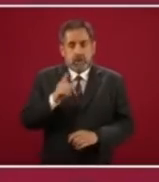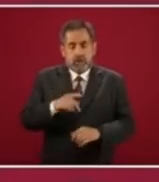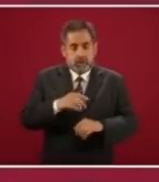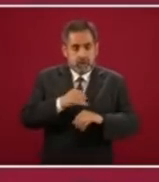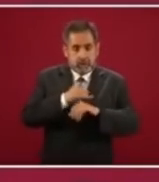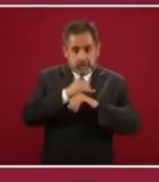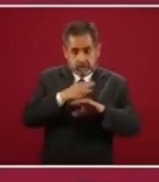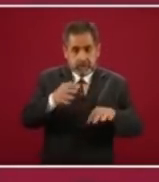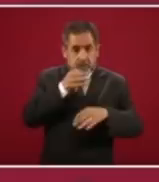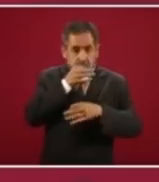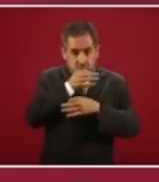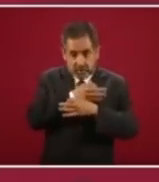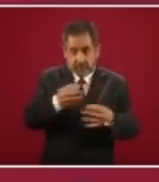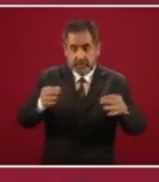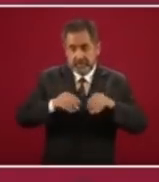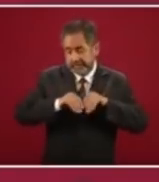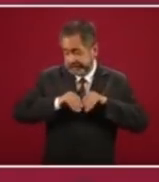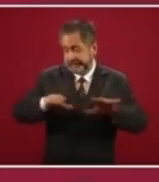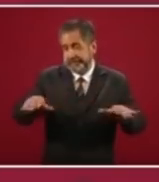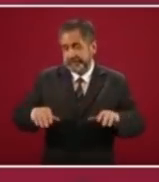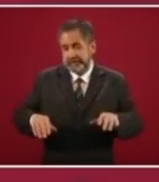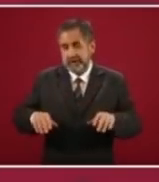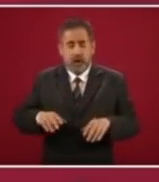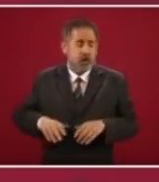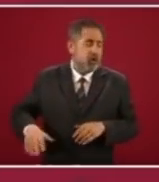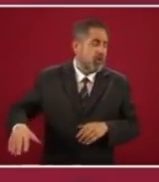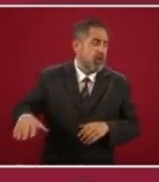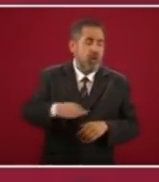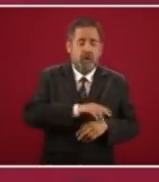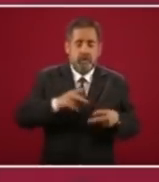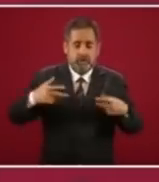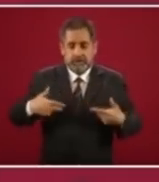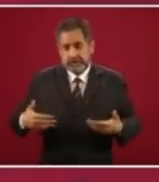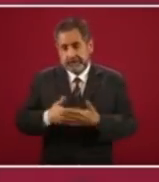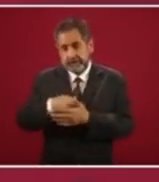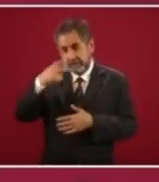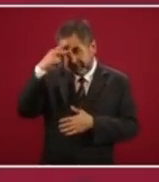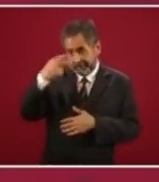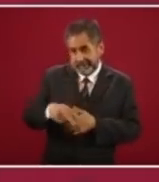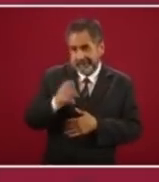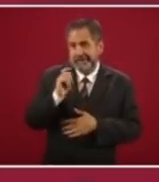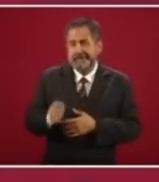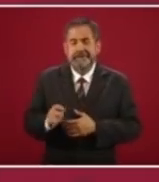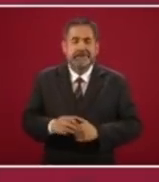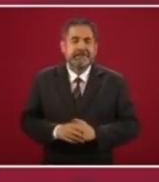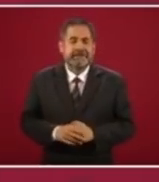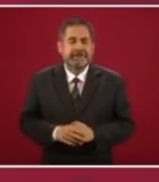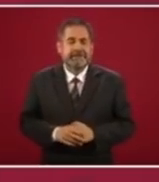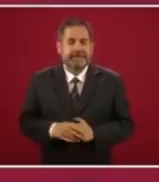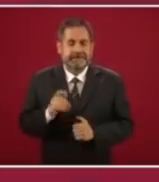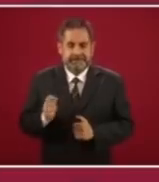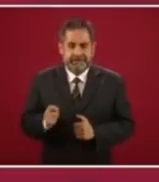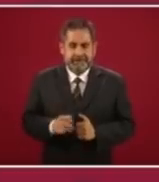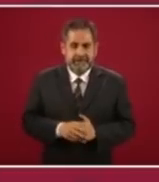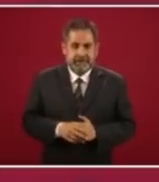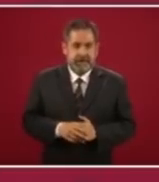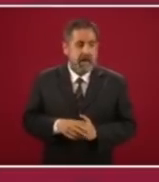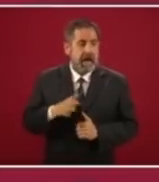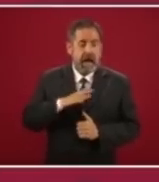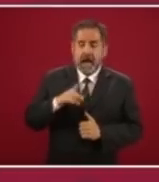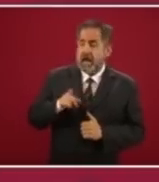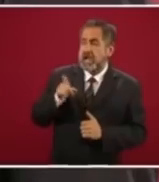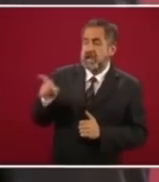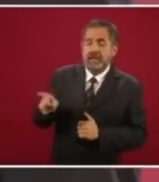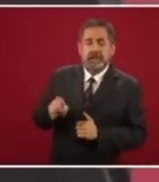a todos los mexicanos que existe la